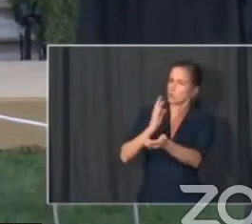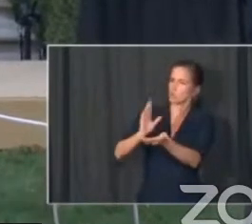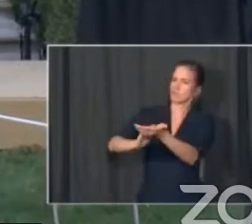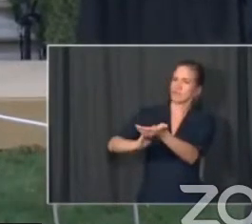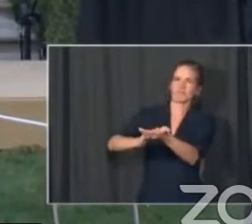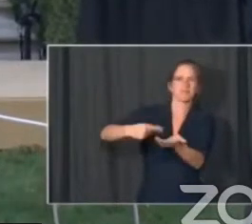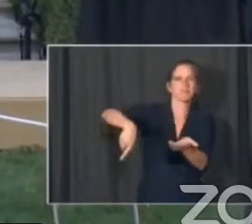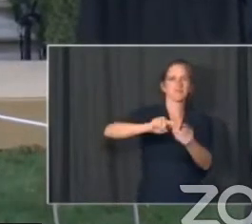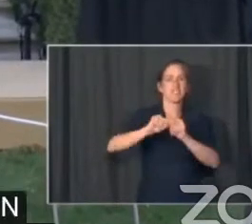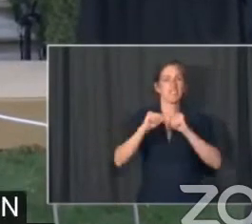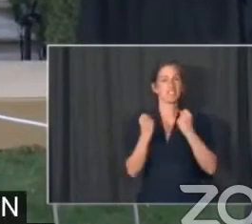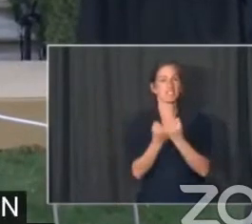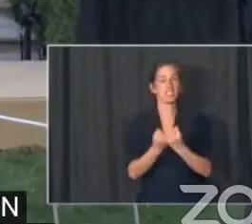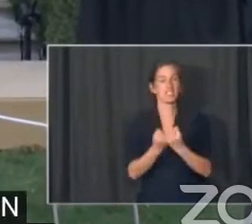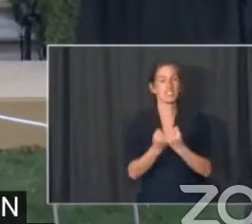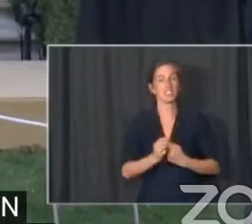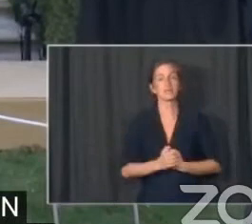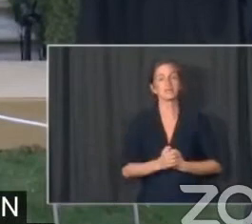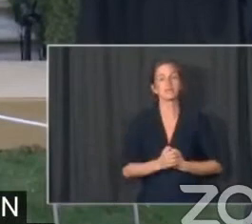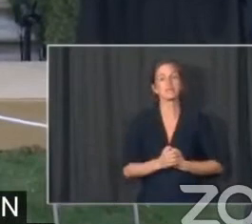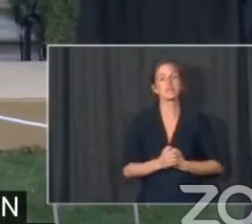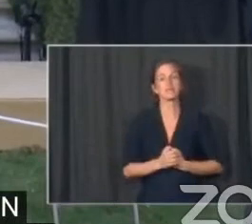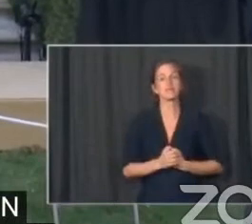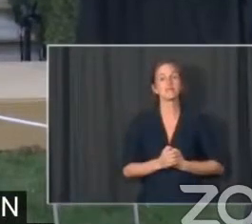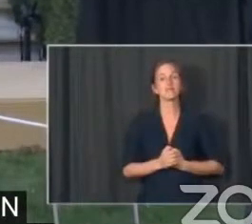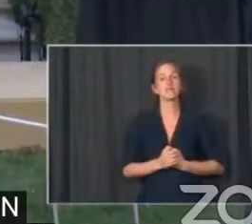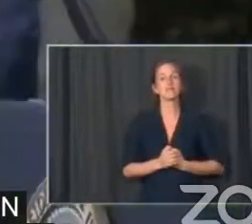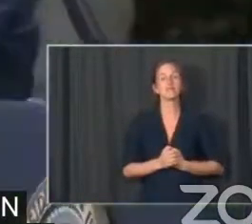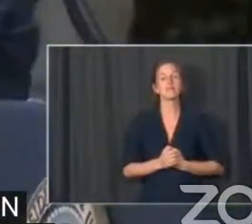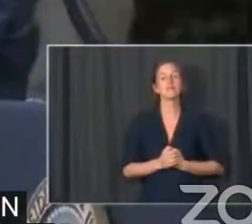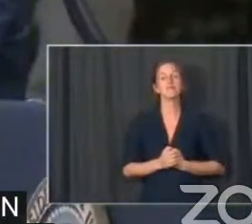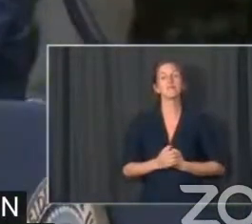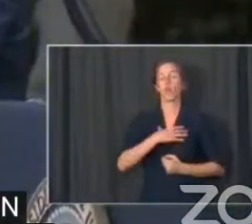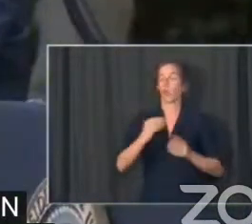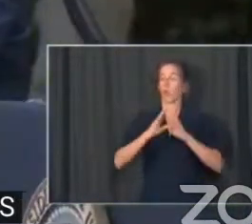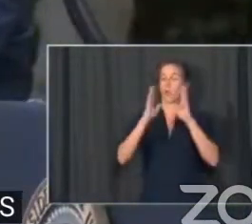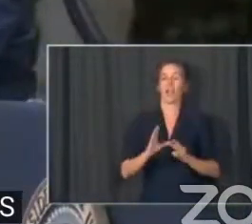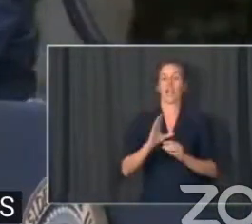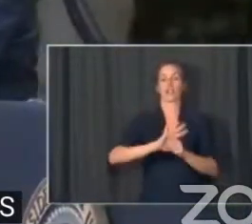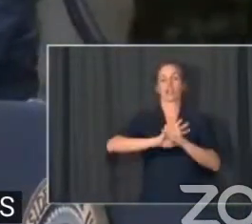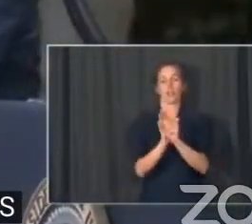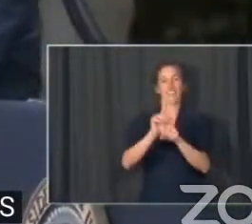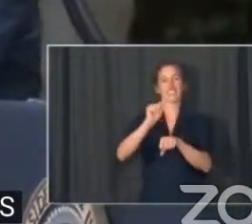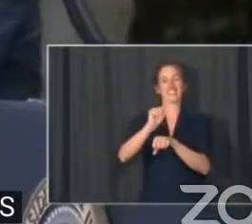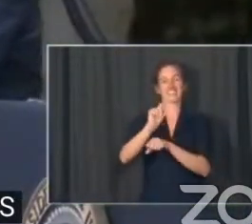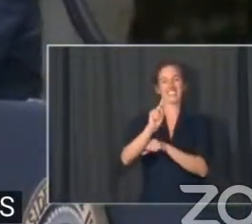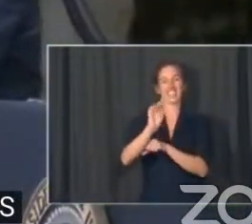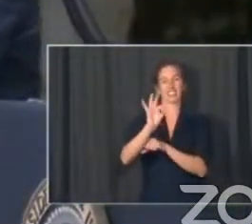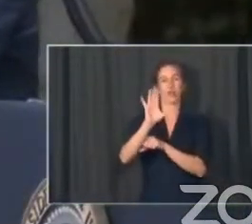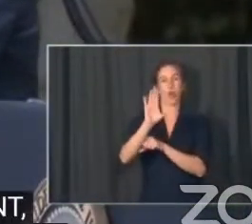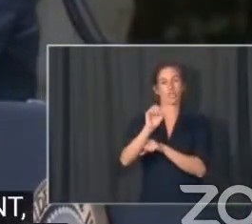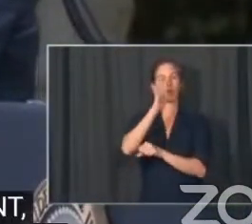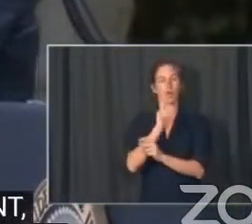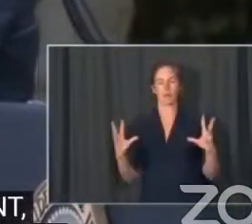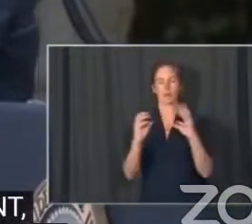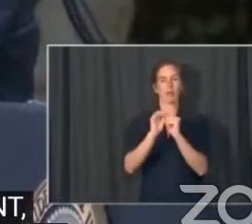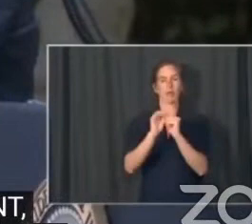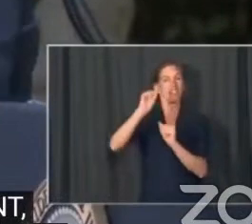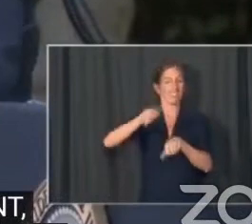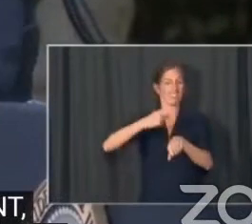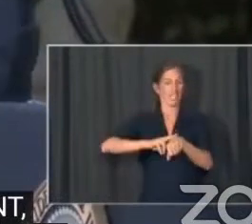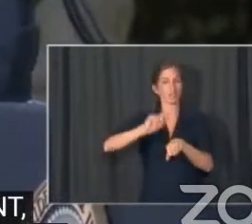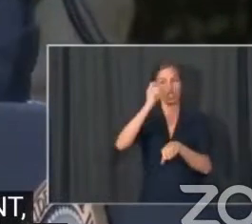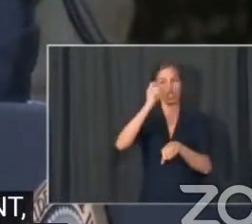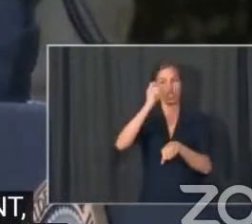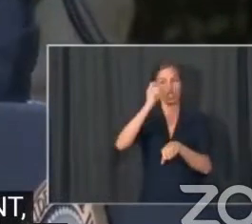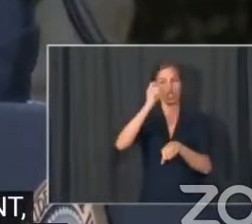me están also say, Mr. President, en la that primera the White necesidad. House Coronavirus Task Force will be meeting Esto es lo más with grande our de nuestra nation's governors in our juntos regular conference trabajando. call